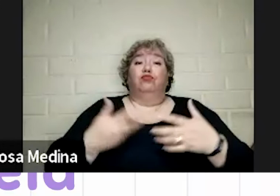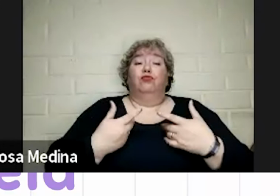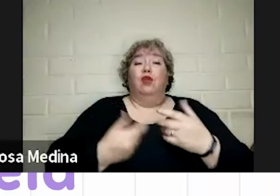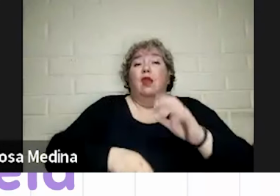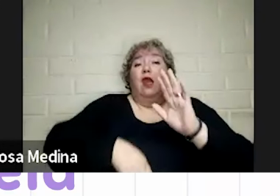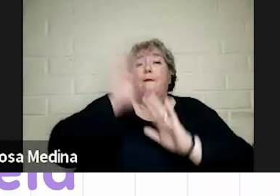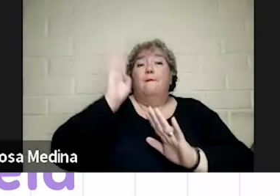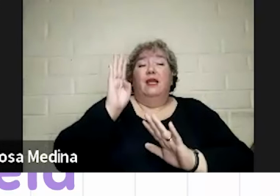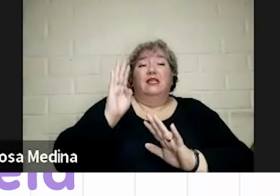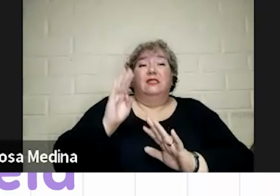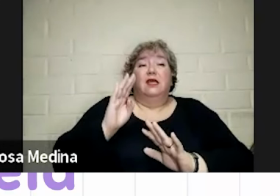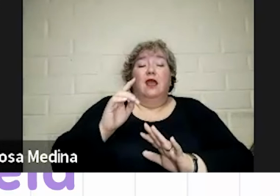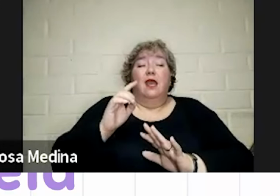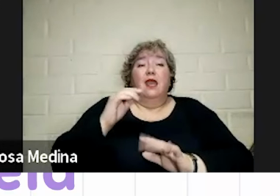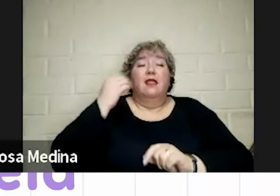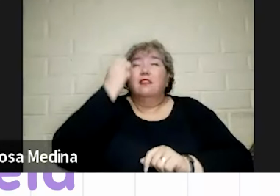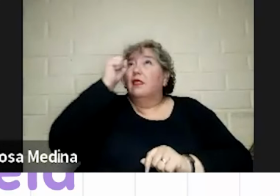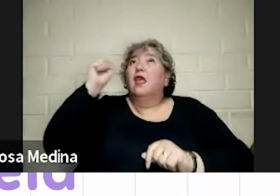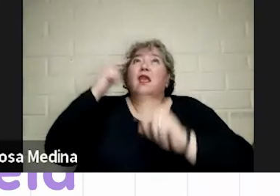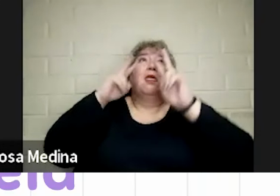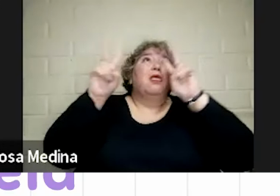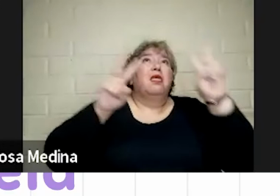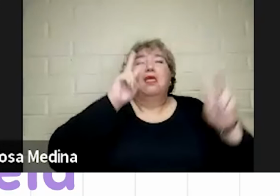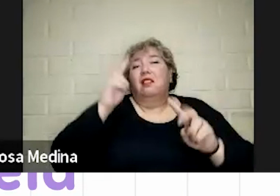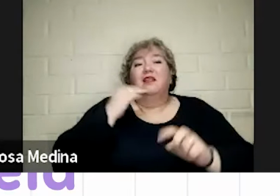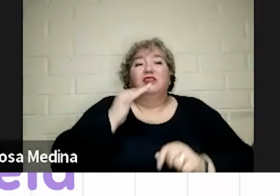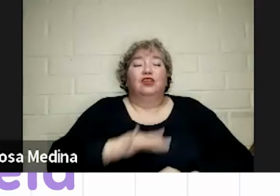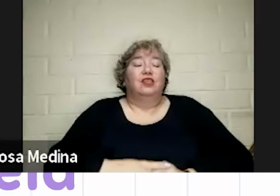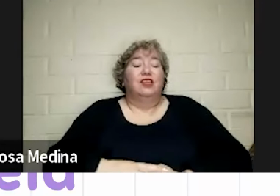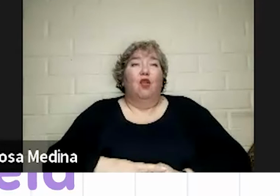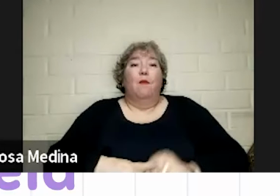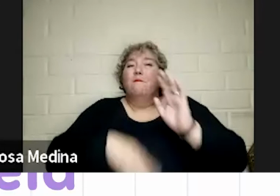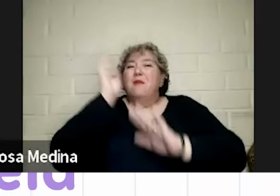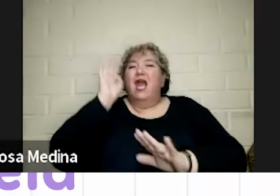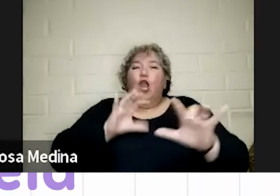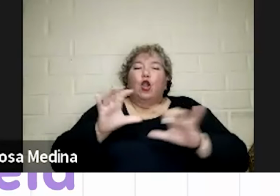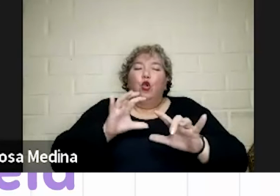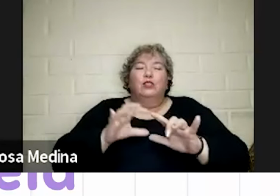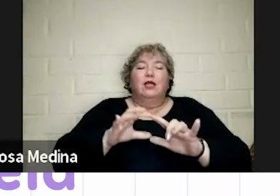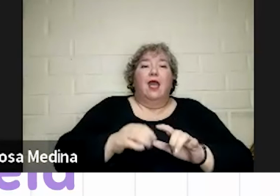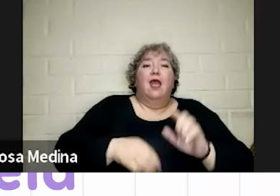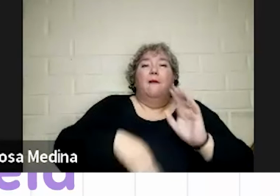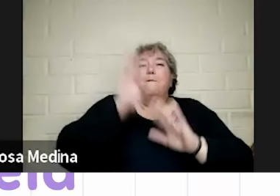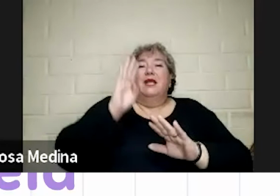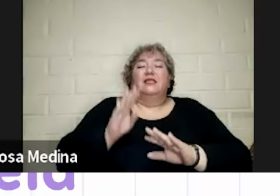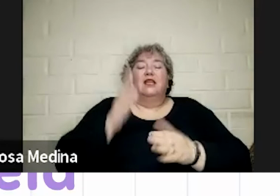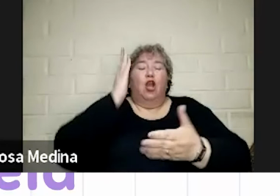de los niños. Mientras más cosas tenga para distraerse, más tiene que obligar a la inhibición a